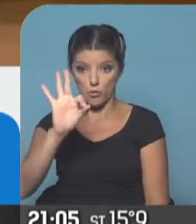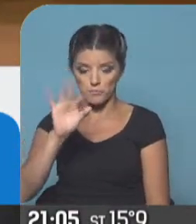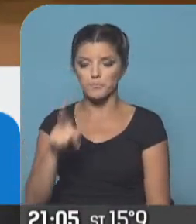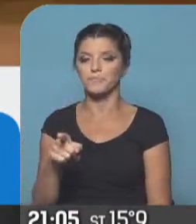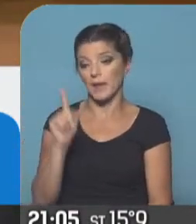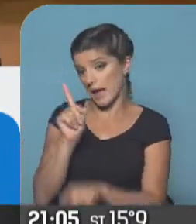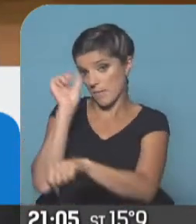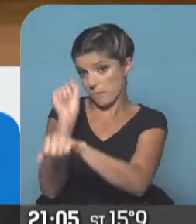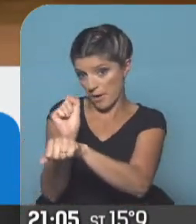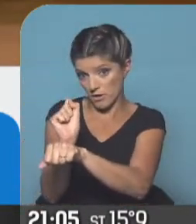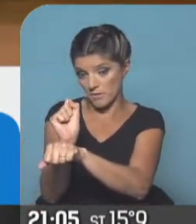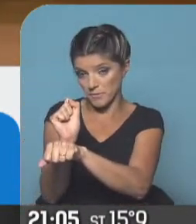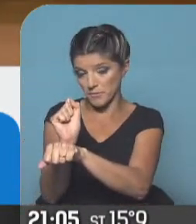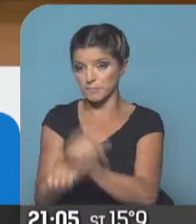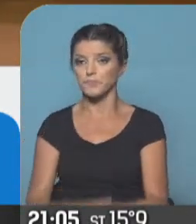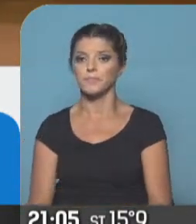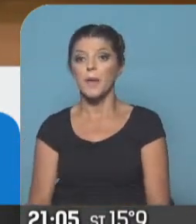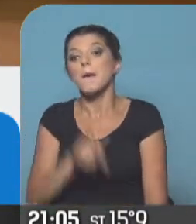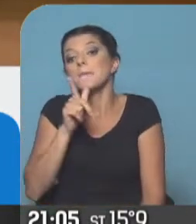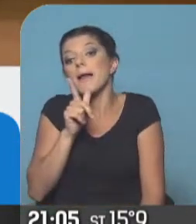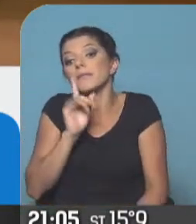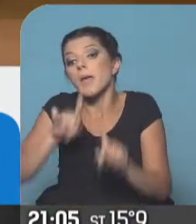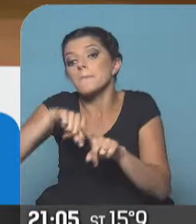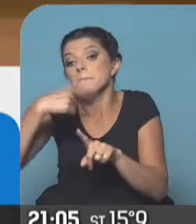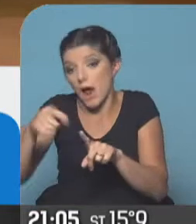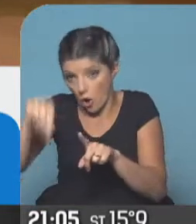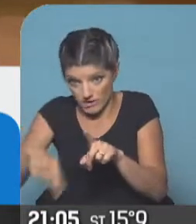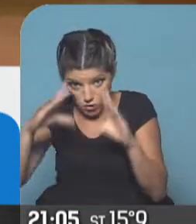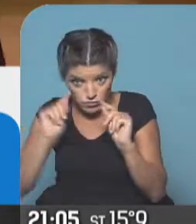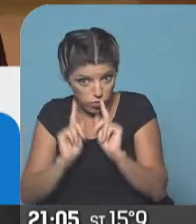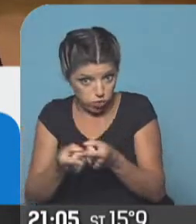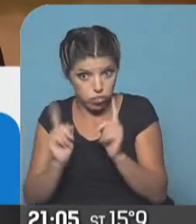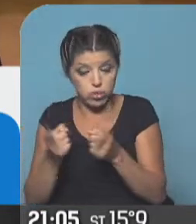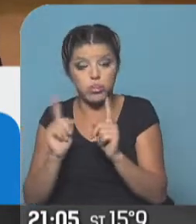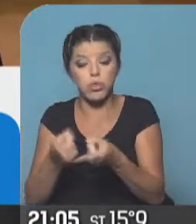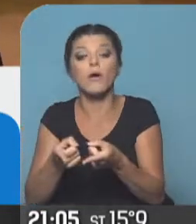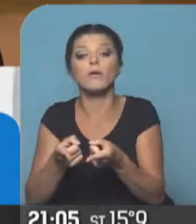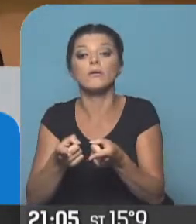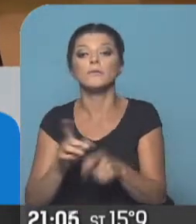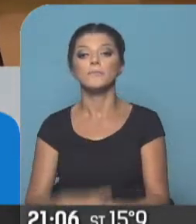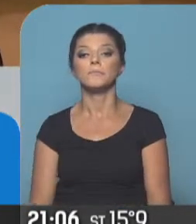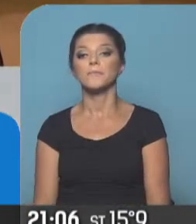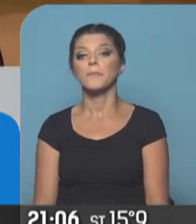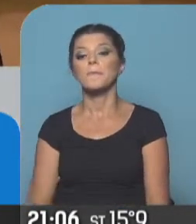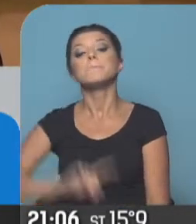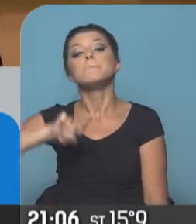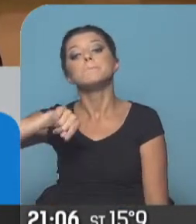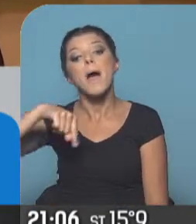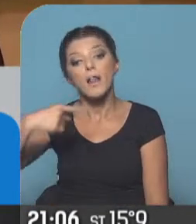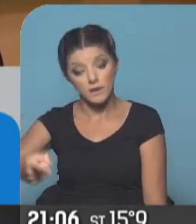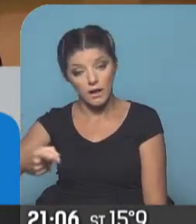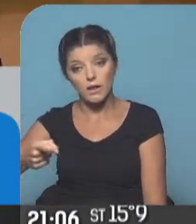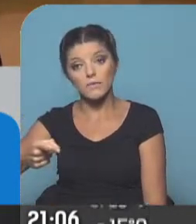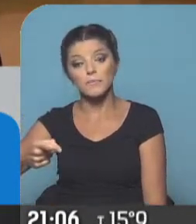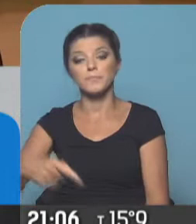detenido. Aparentemente hasta el día de mañana, pasaría la noche aquí en esta dependencia para luego ser